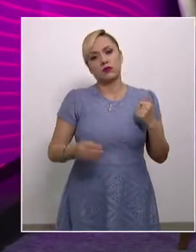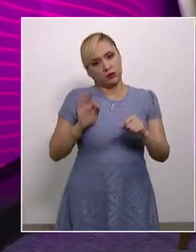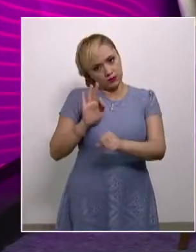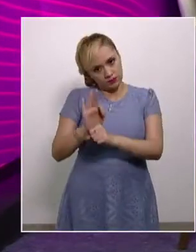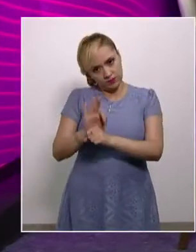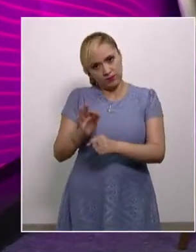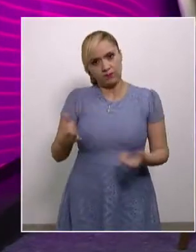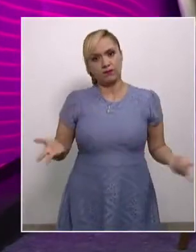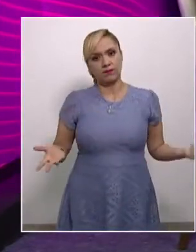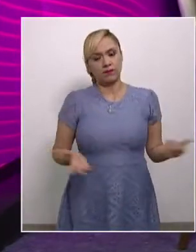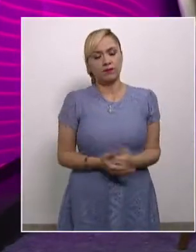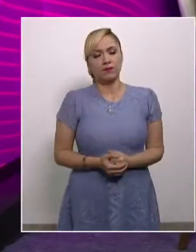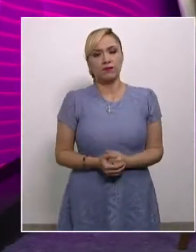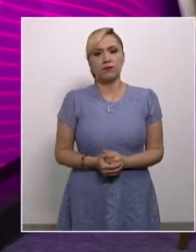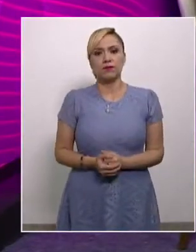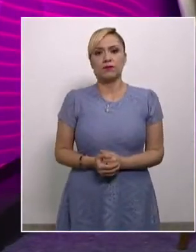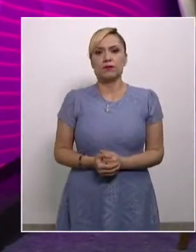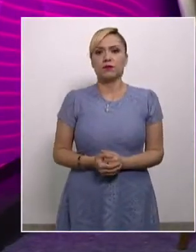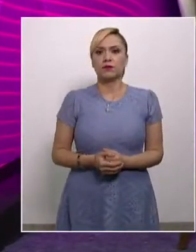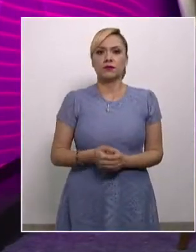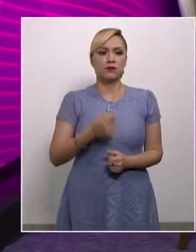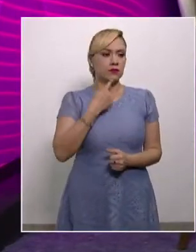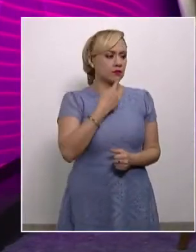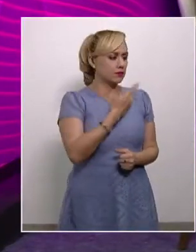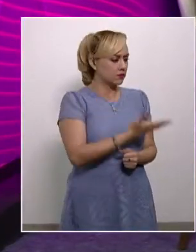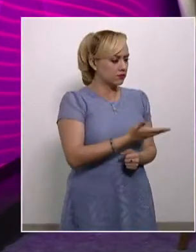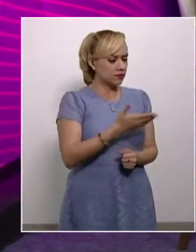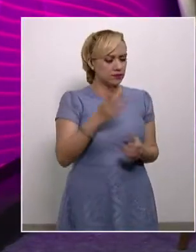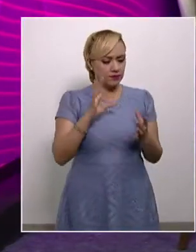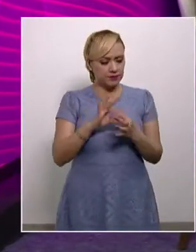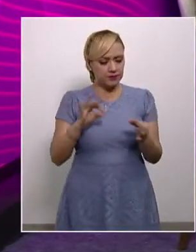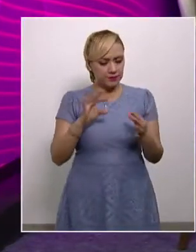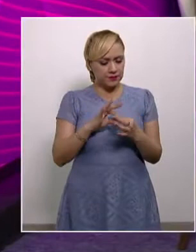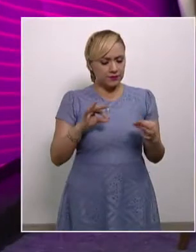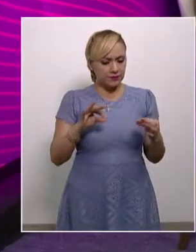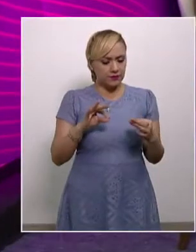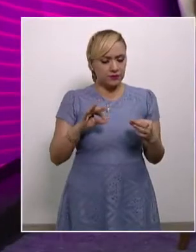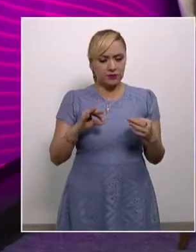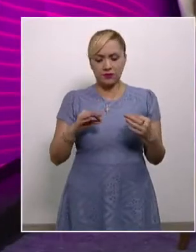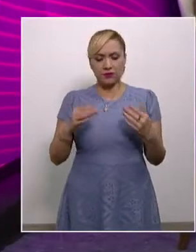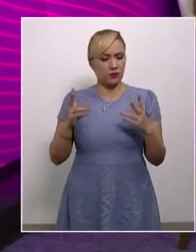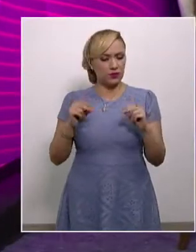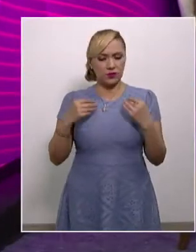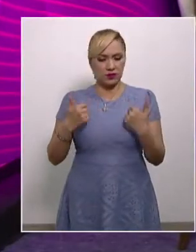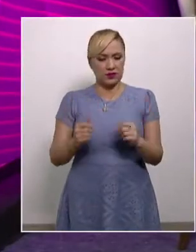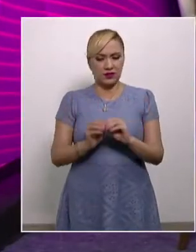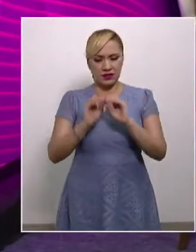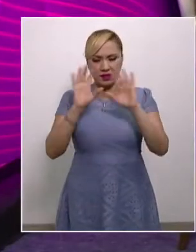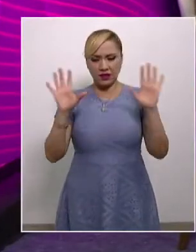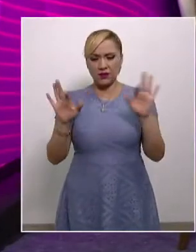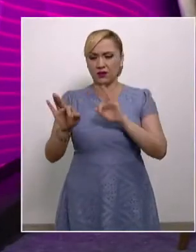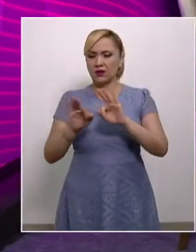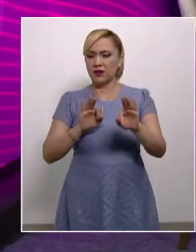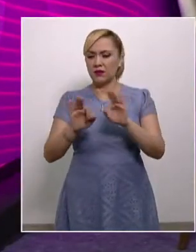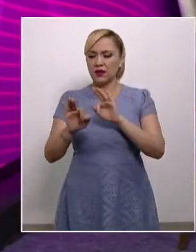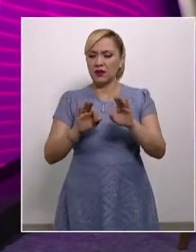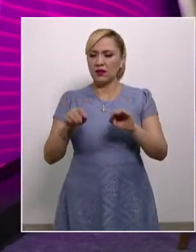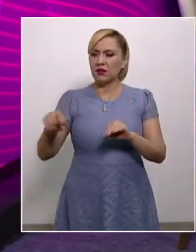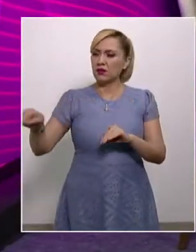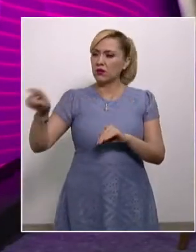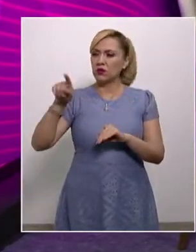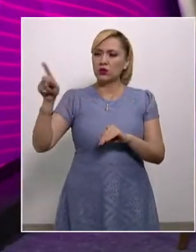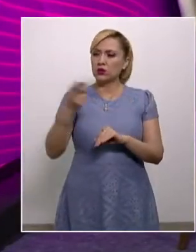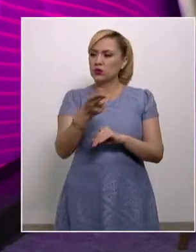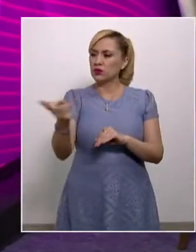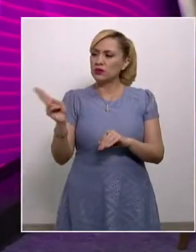protección. Diego, tú mencionabas el tema de tampoco hay un entendimiento muy claro del trabajador humanitario. Oye, ¿por qué